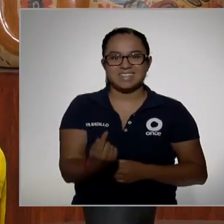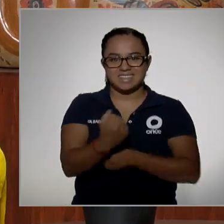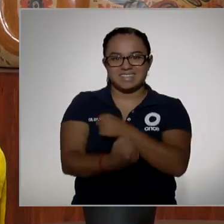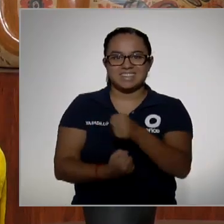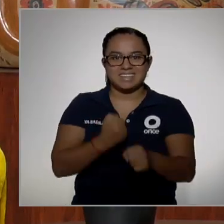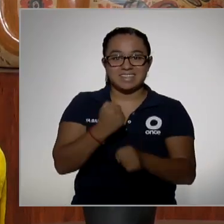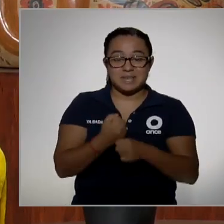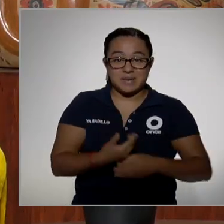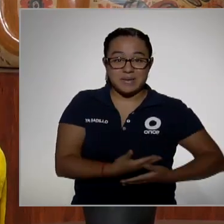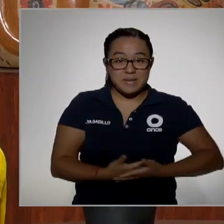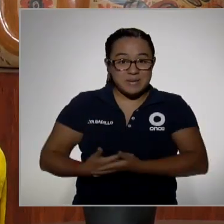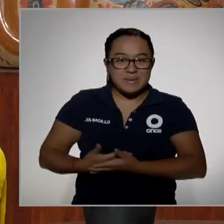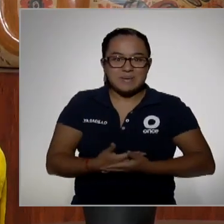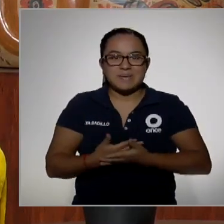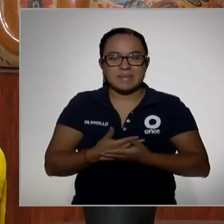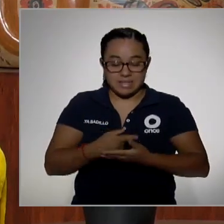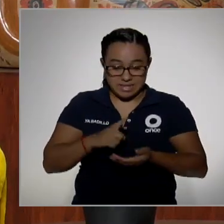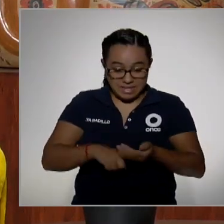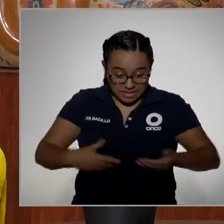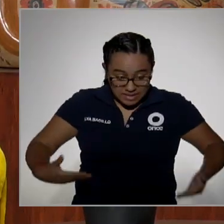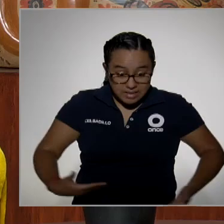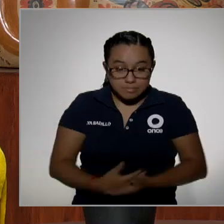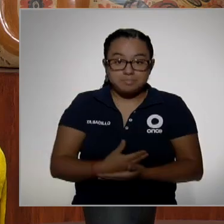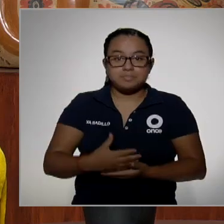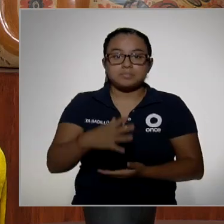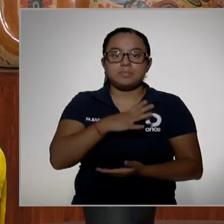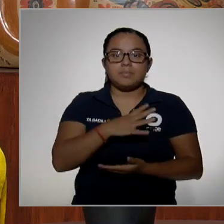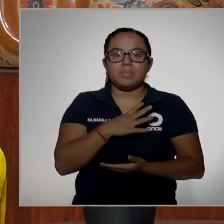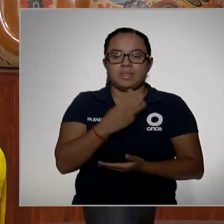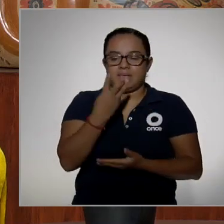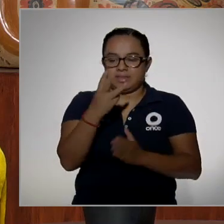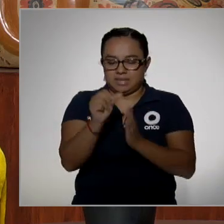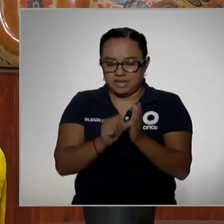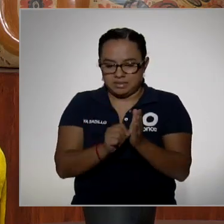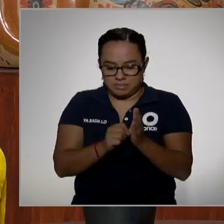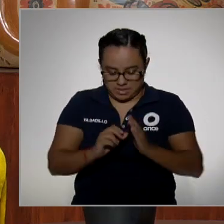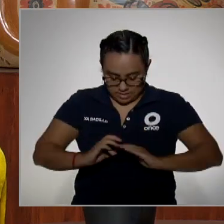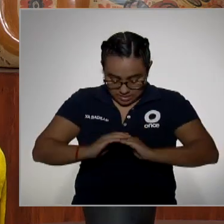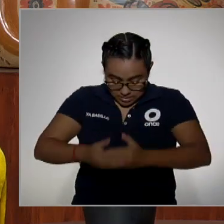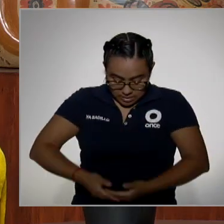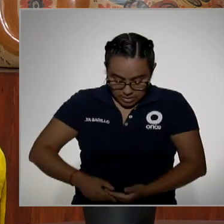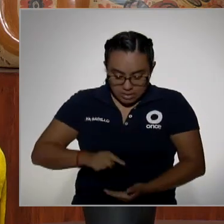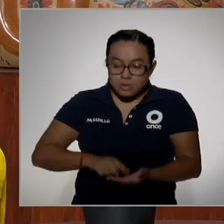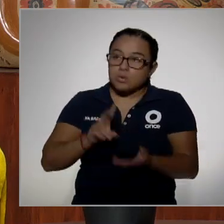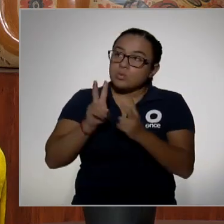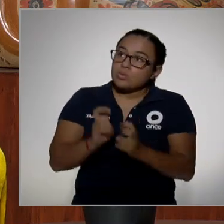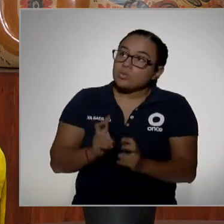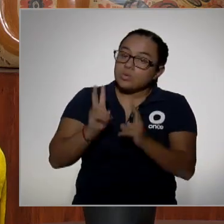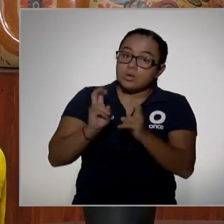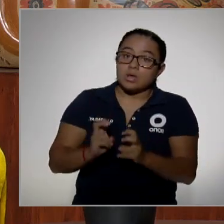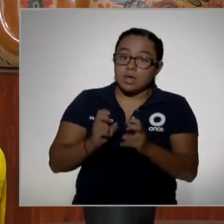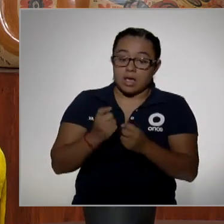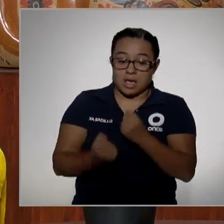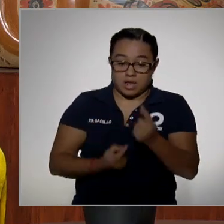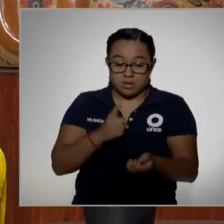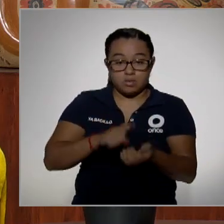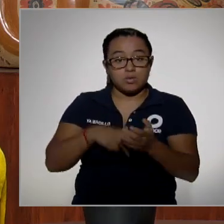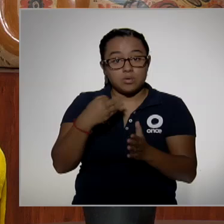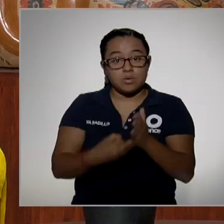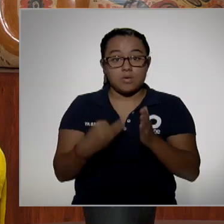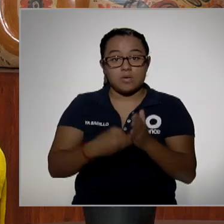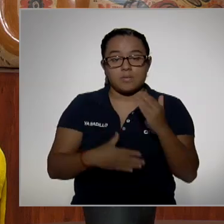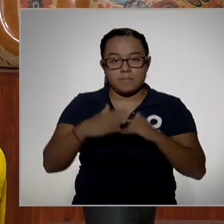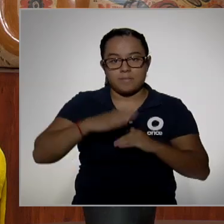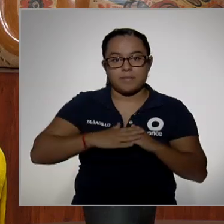los bebés al momento del nacimiento toman todas sus reservas el tercer trimestre del embarazo hay condiciones que pueden hacer que esta deficiencia sea